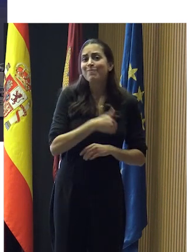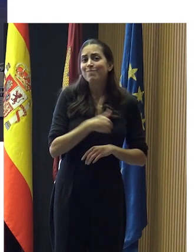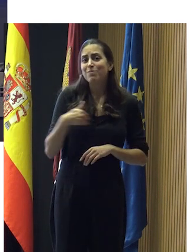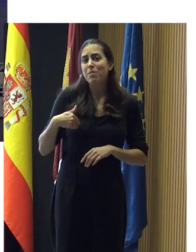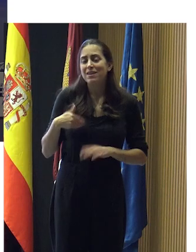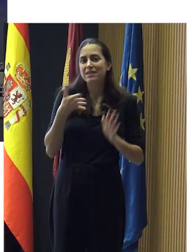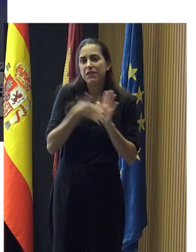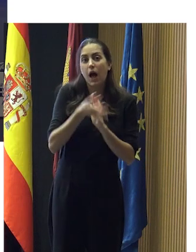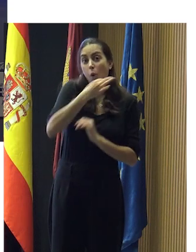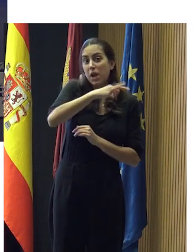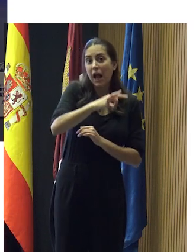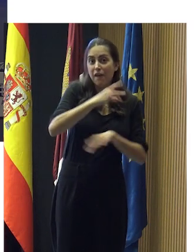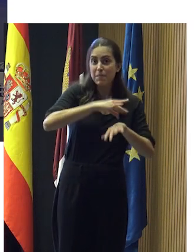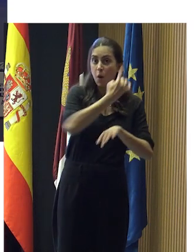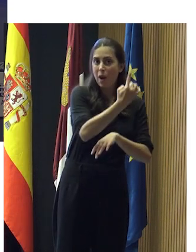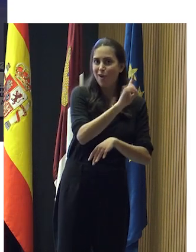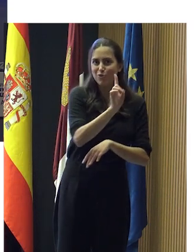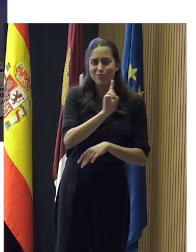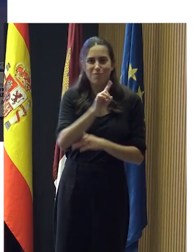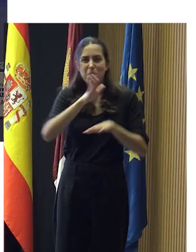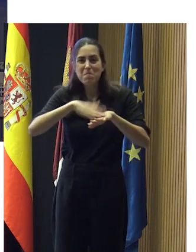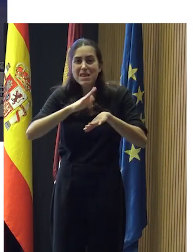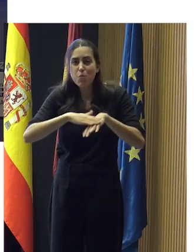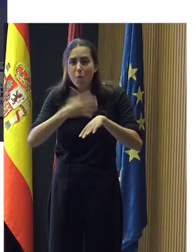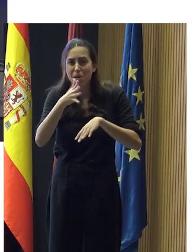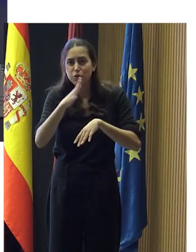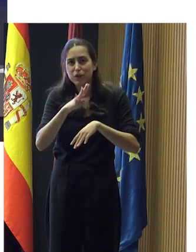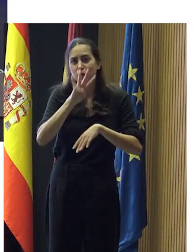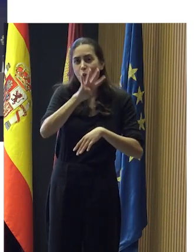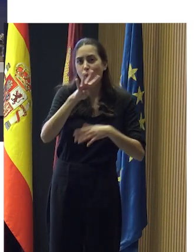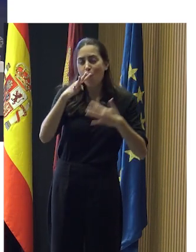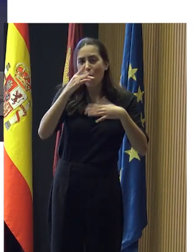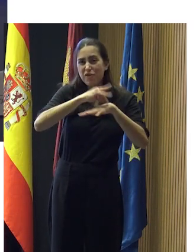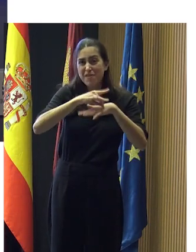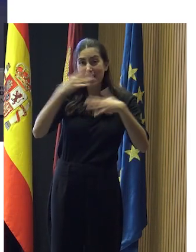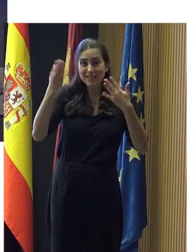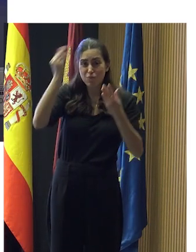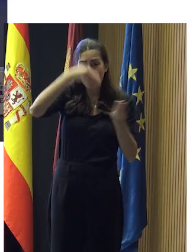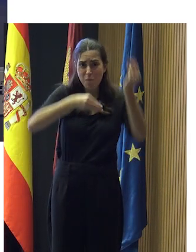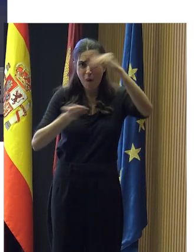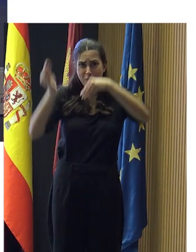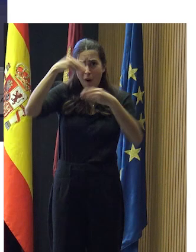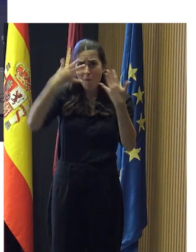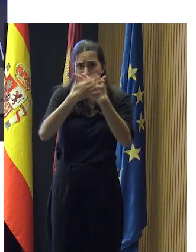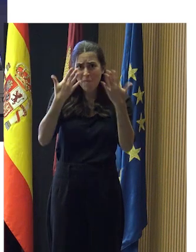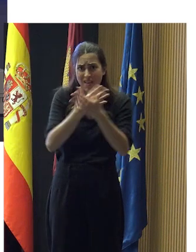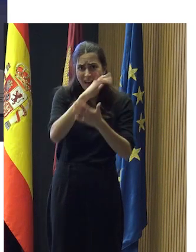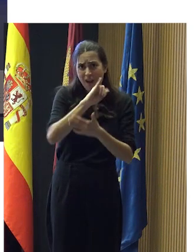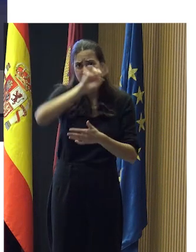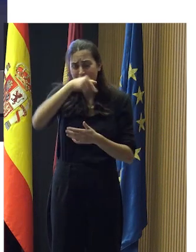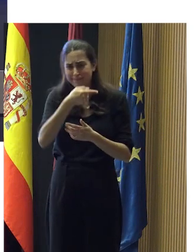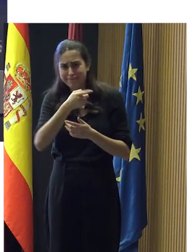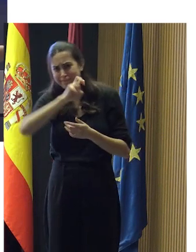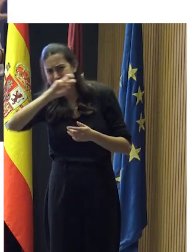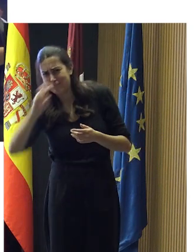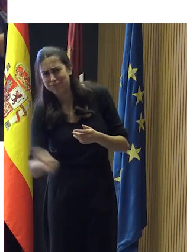tampoco es una enfermedad única. Son al menos cuatro subtipos, 4 enfermedades, que a su vez se dividen en muchas más.